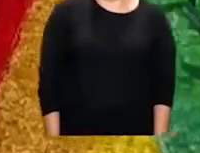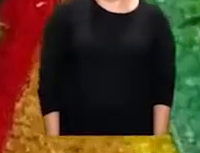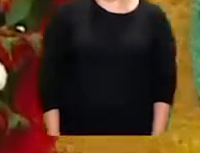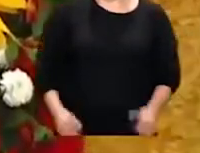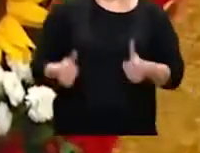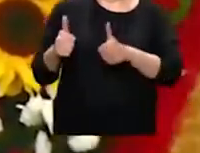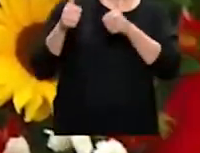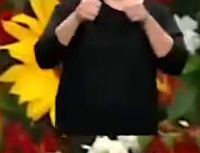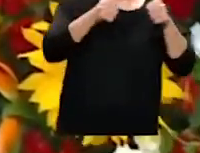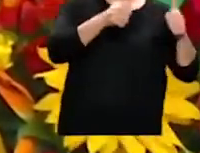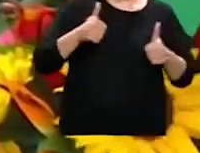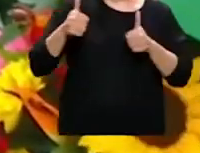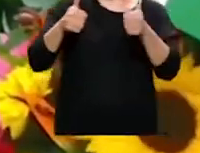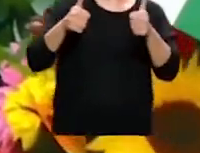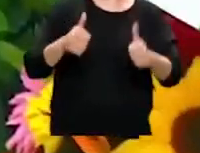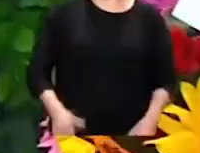Muy bien, ahí está.